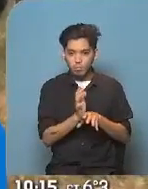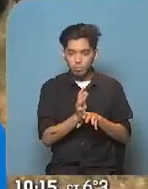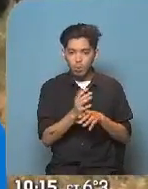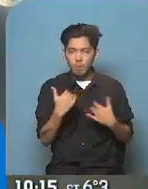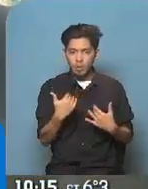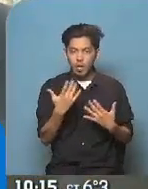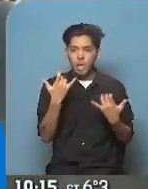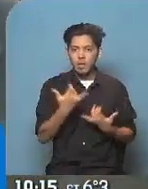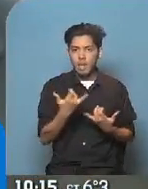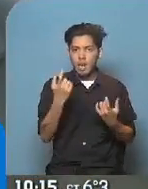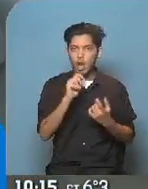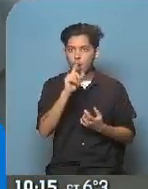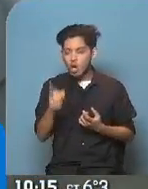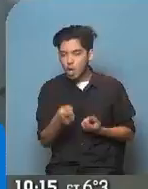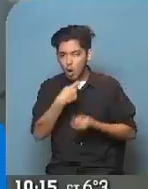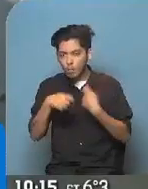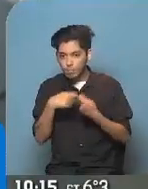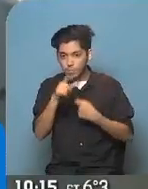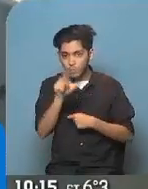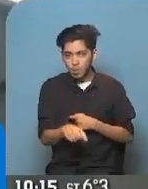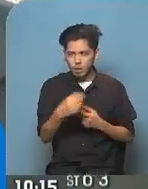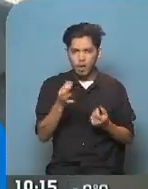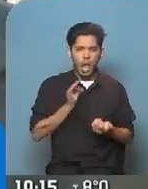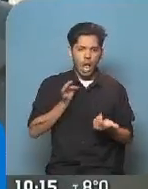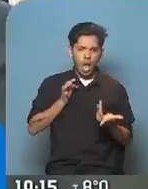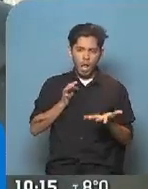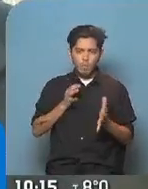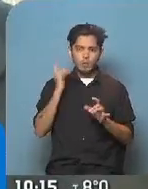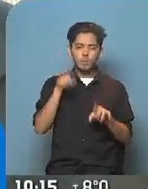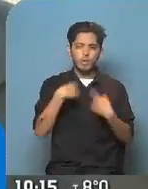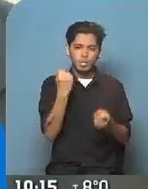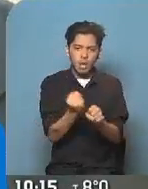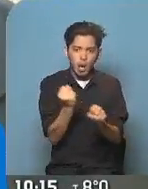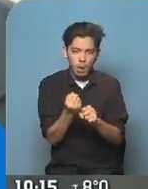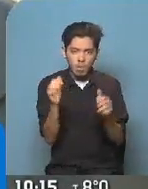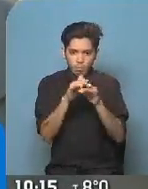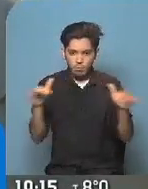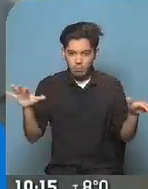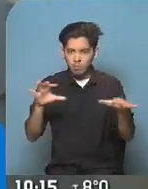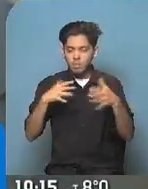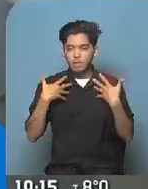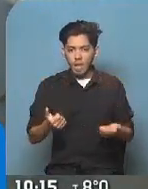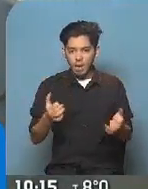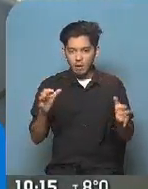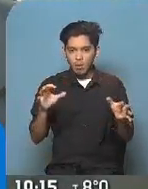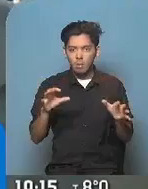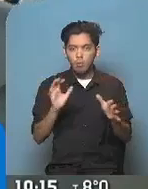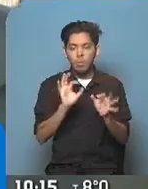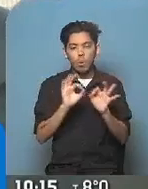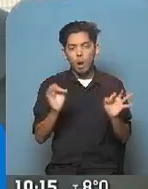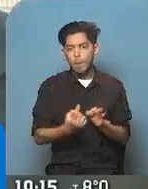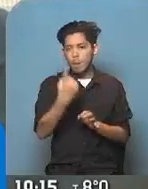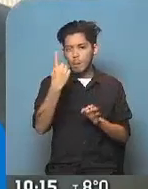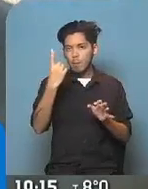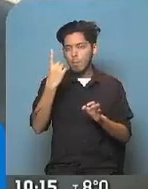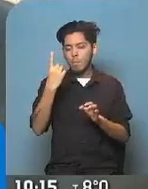no a los mercados. Y la Patagonia desde hace muchos años viene trabajando para tener un estatus sanitario a nivel de los primeros países